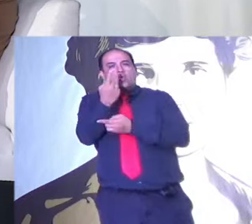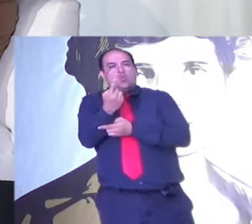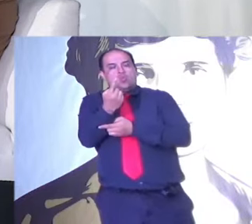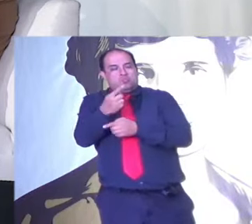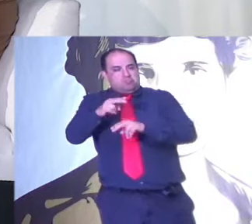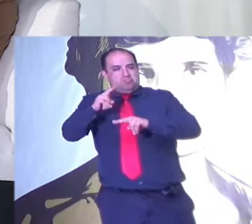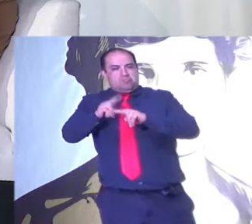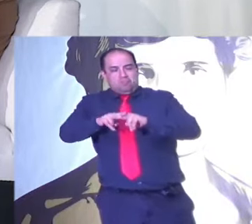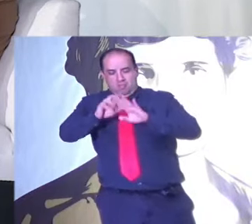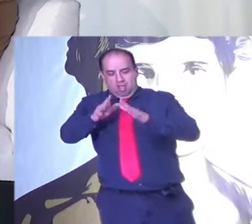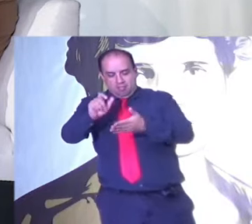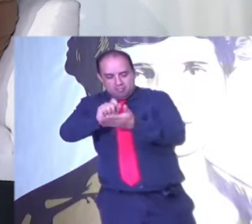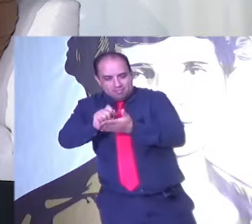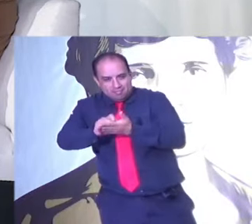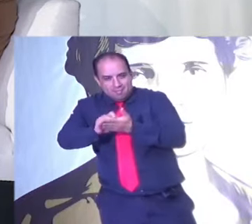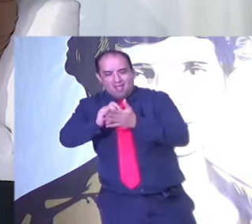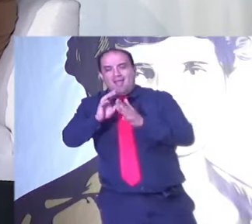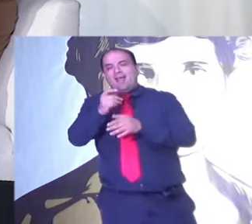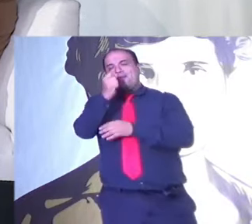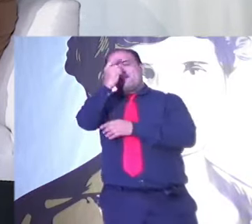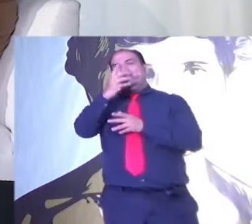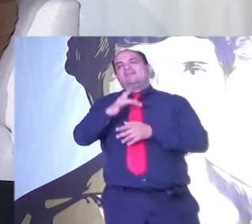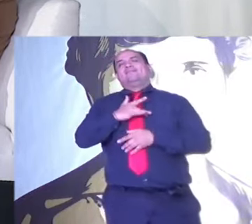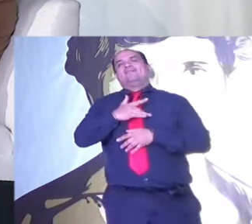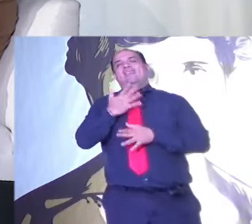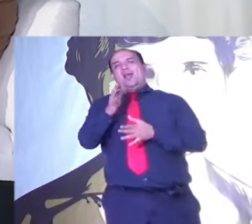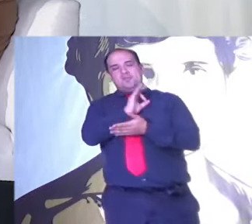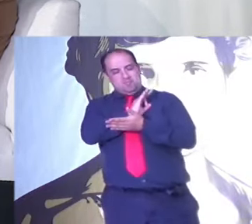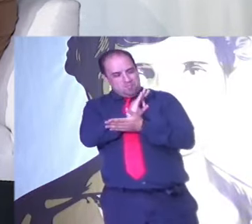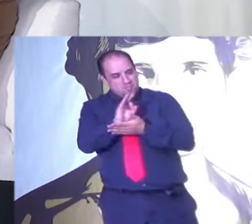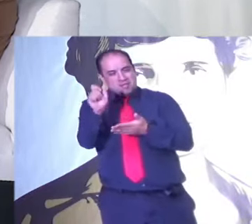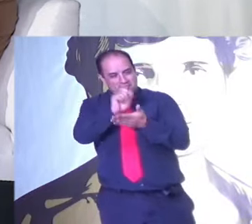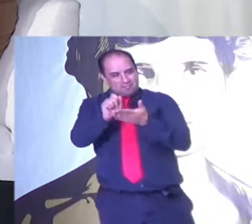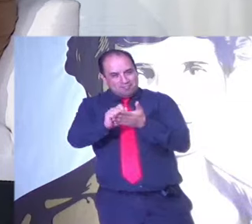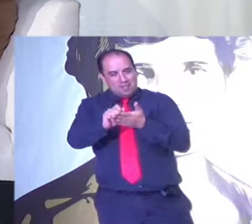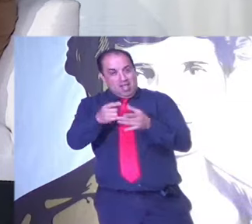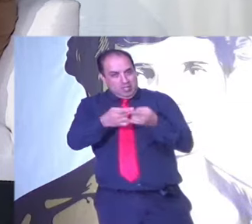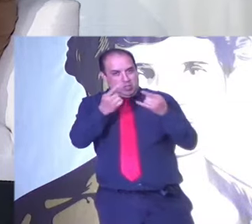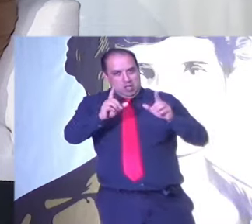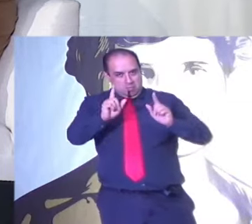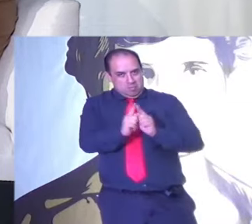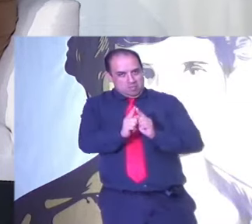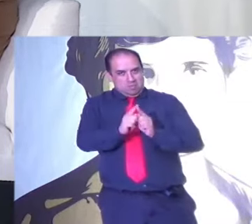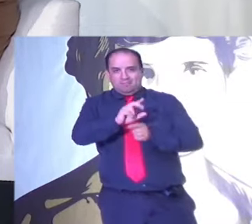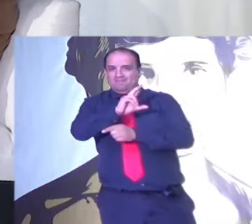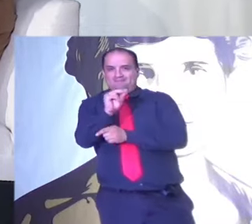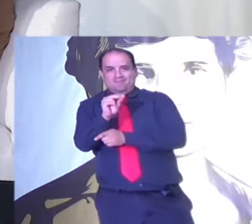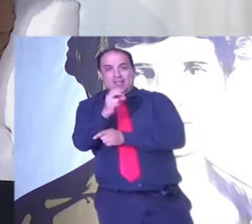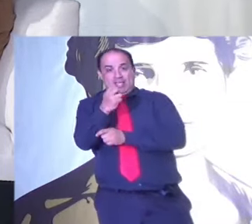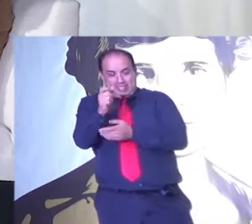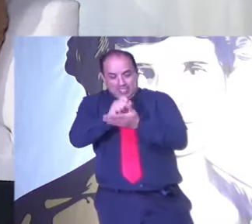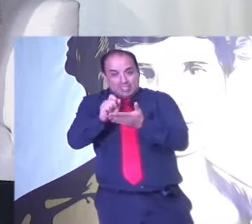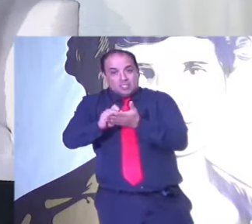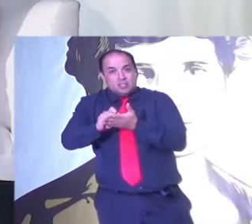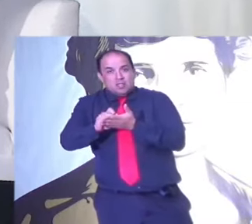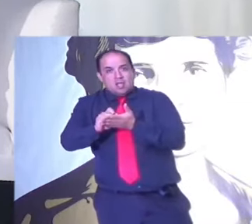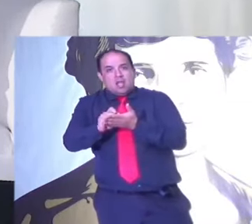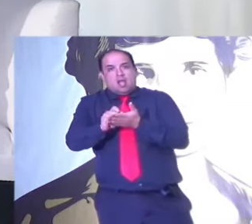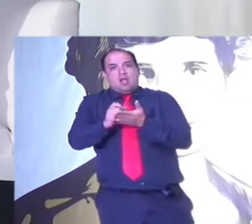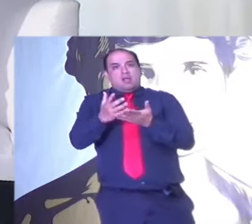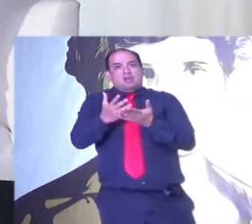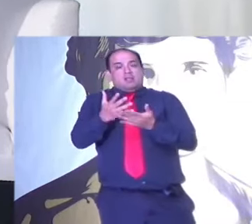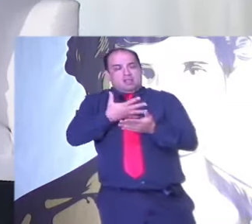sentada, ¿no? Así que ahora ya me acabo de tener esta inspiración y voy a lanzarme a escribir un cuento. Para nada, ¿no? O sea, un cuento, lo que uno escribe de una sola sentada es un